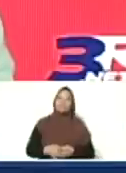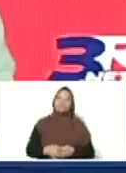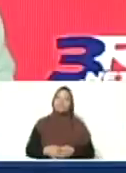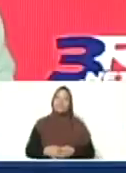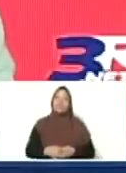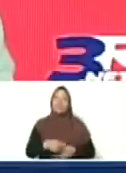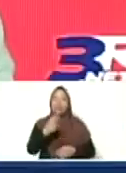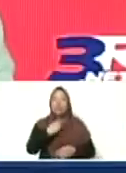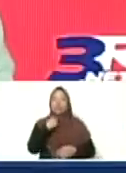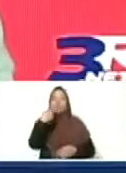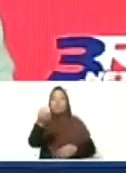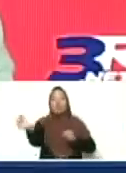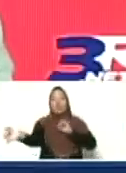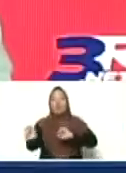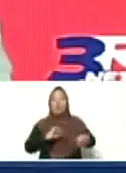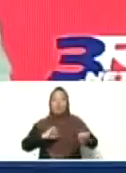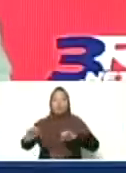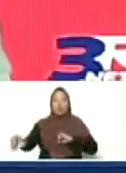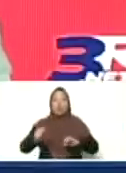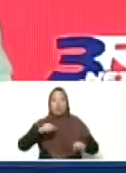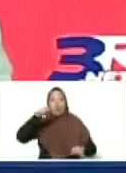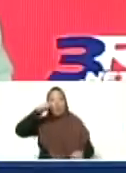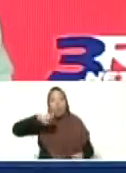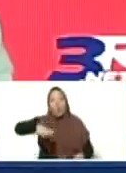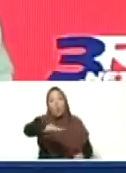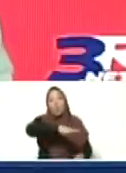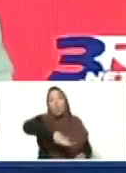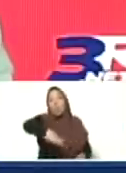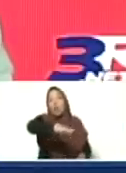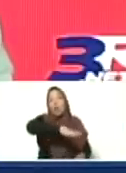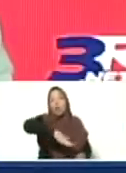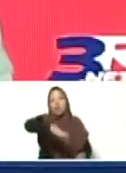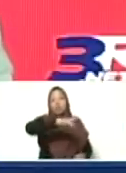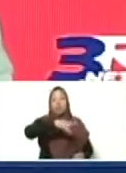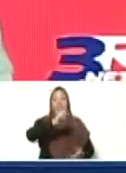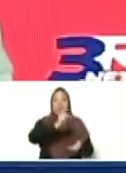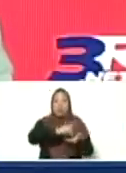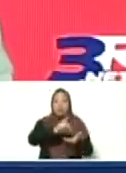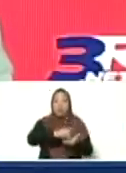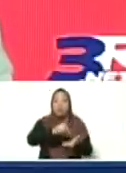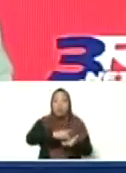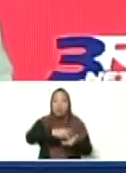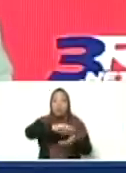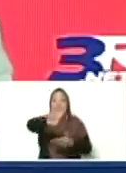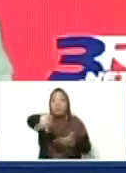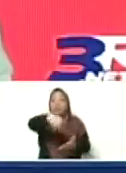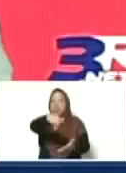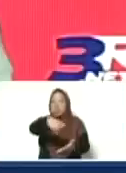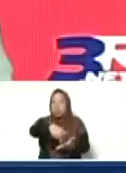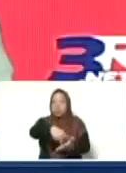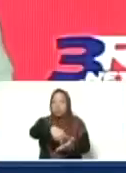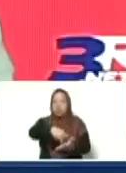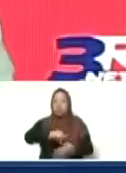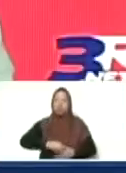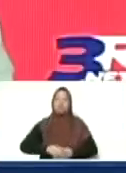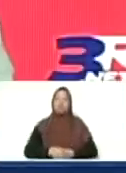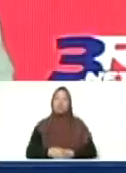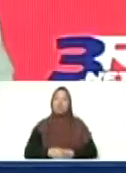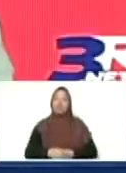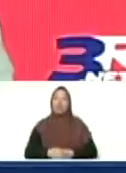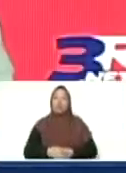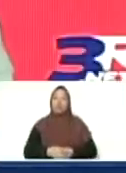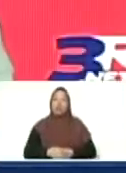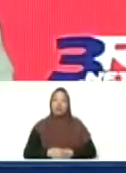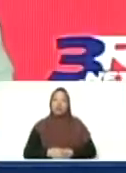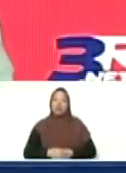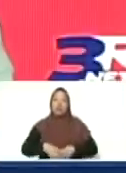vocera del movimiento de pobladoras y pobladores a nivel nacional del